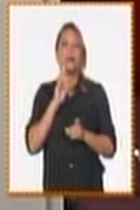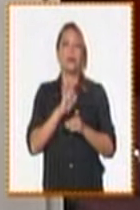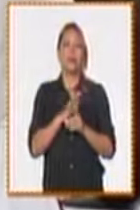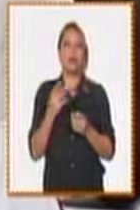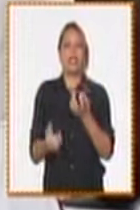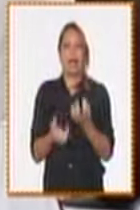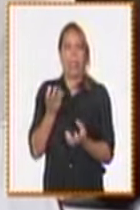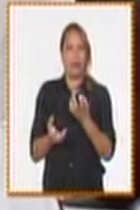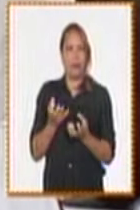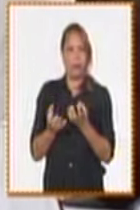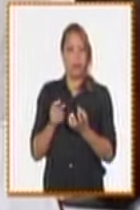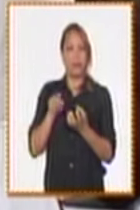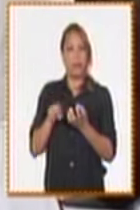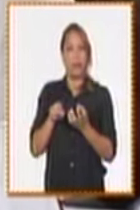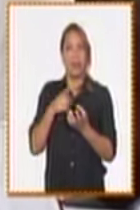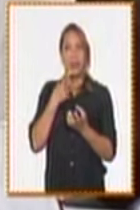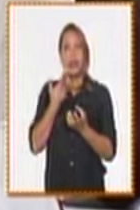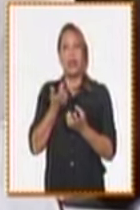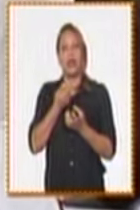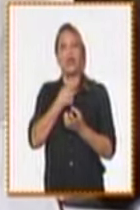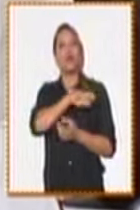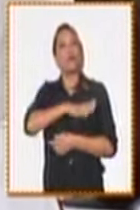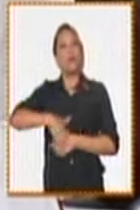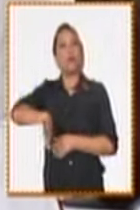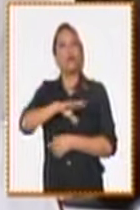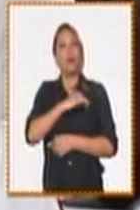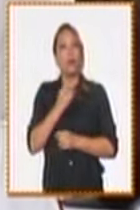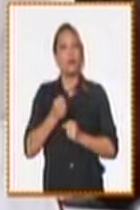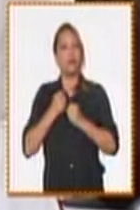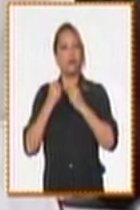decir que era un núcleo poblacional sólido.